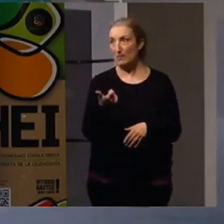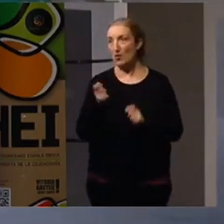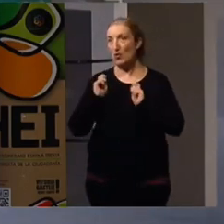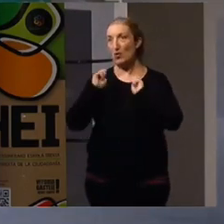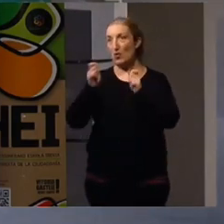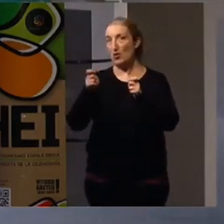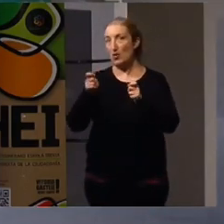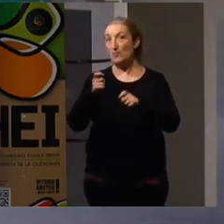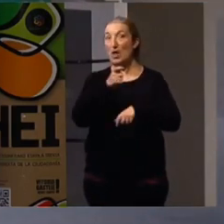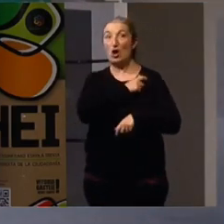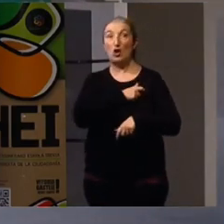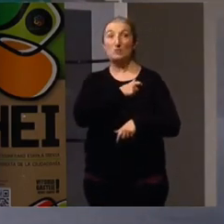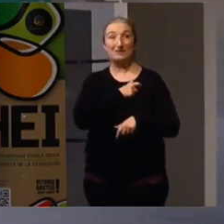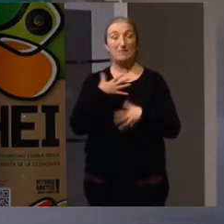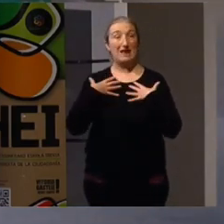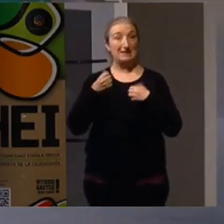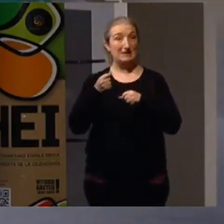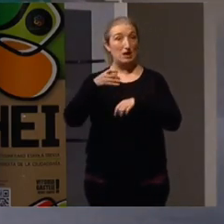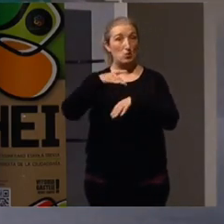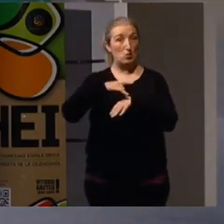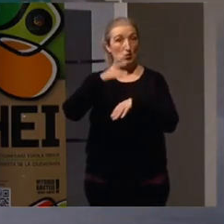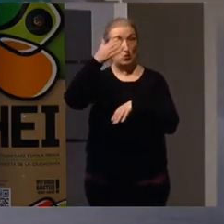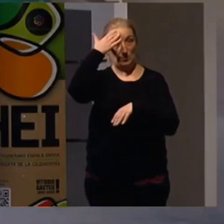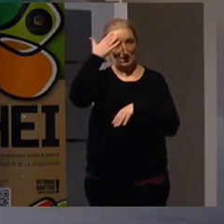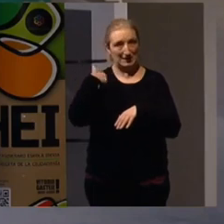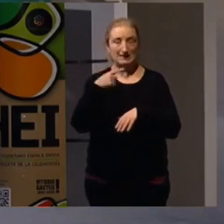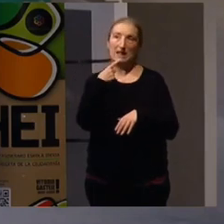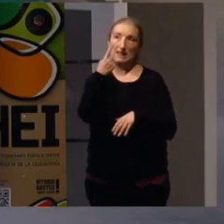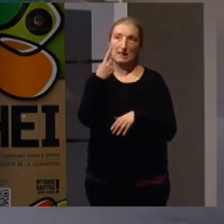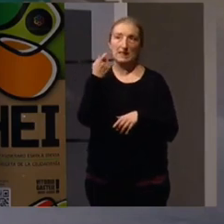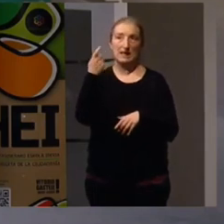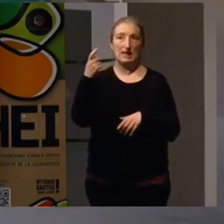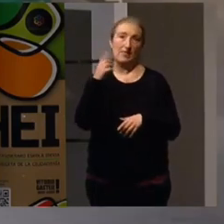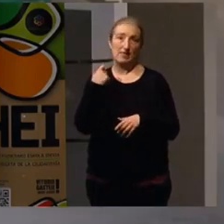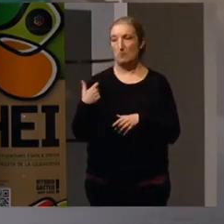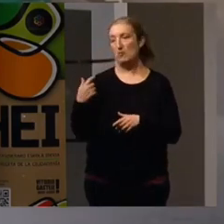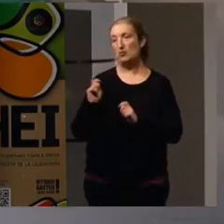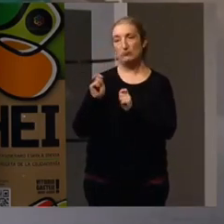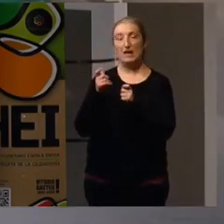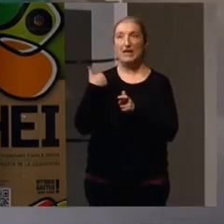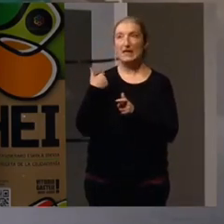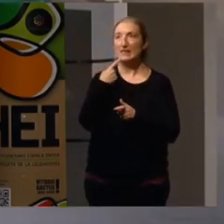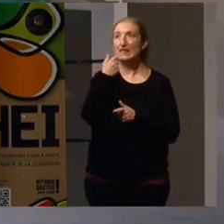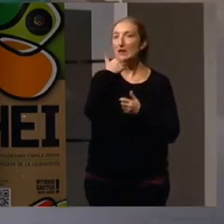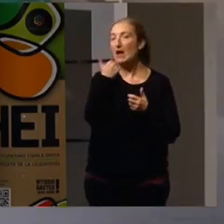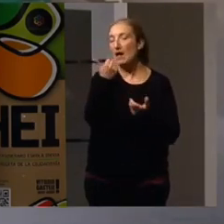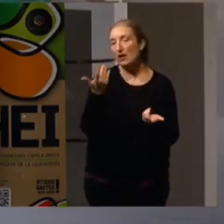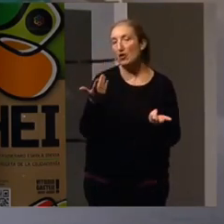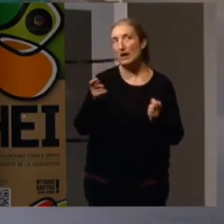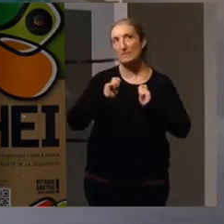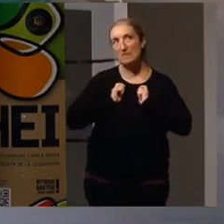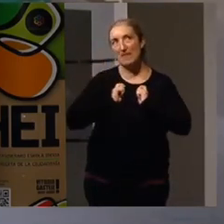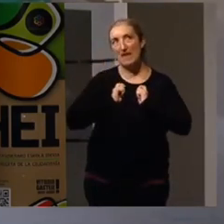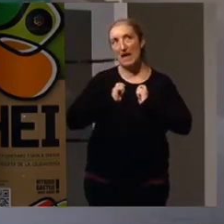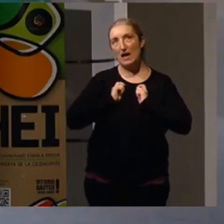poquito, comisionada para la salud mental en el Ministerio de Sanidad, dice una cosa que la mencionamos en Malestamos, que para mí es como lo que a mí me